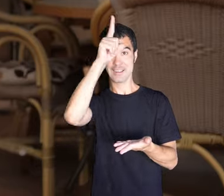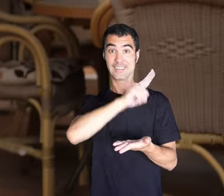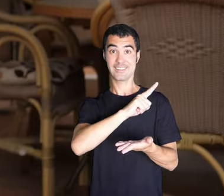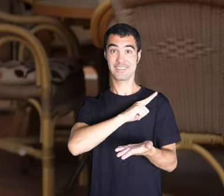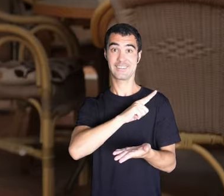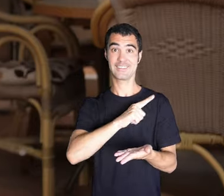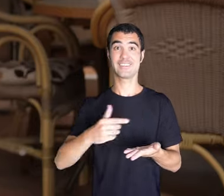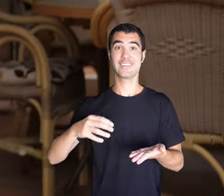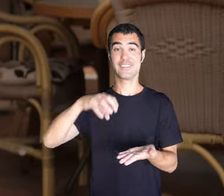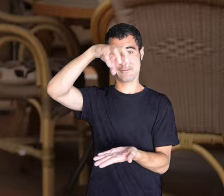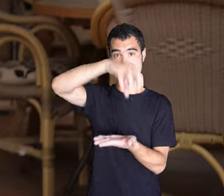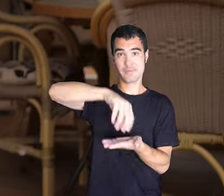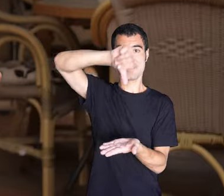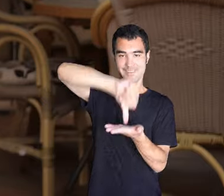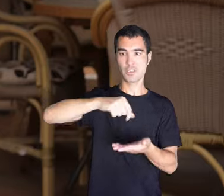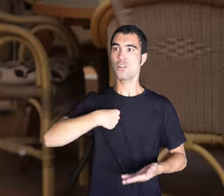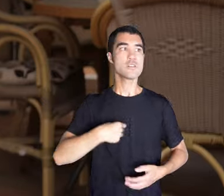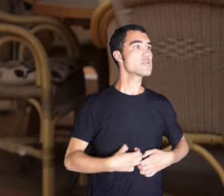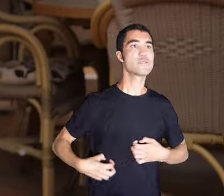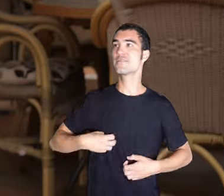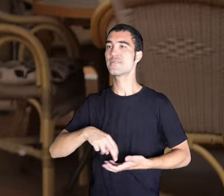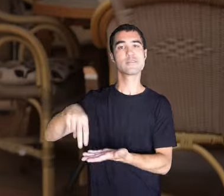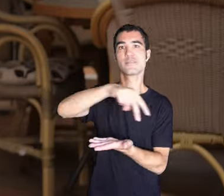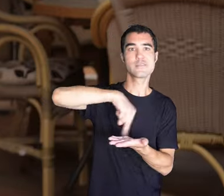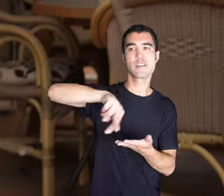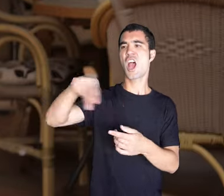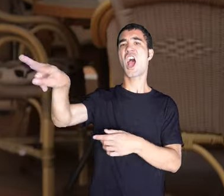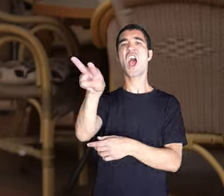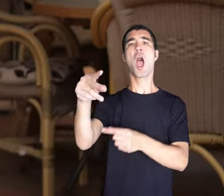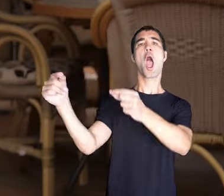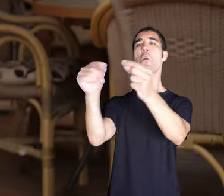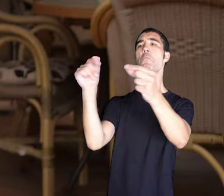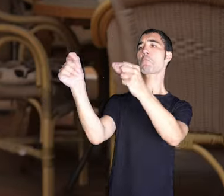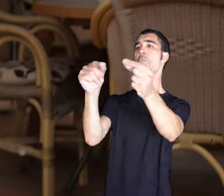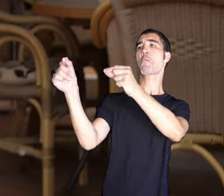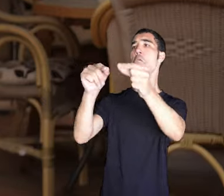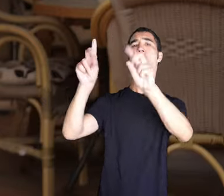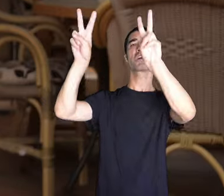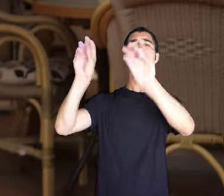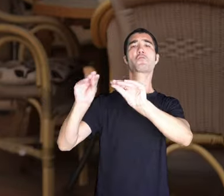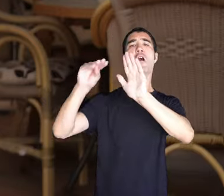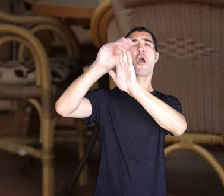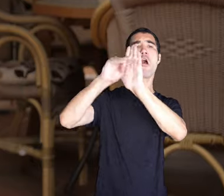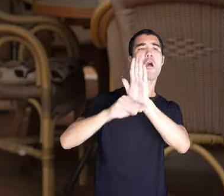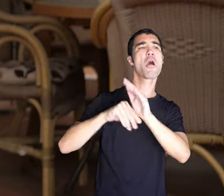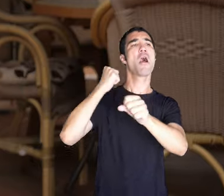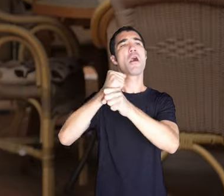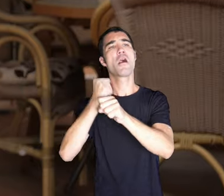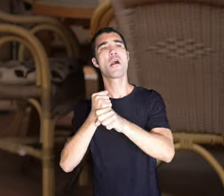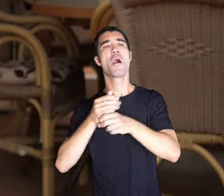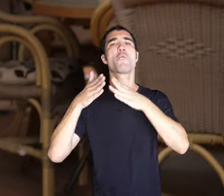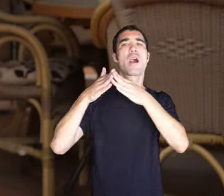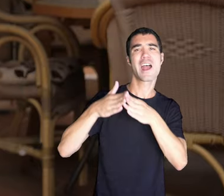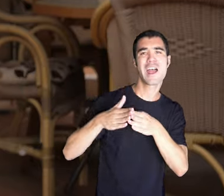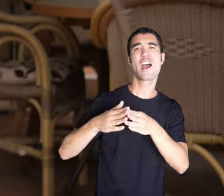de la comandancia de la marina, que ya no podía más, y ellos discutiendo de las condiciones, y cuando se